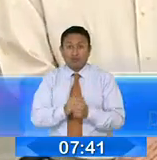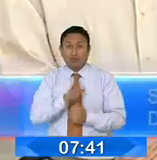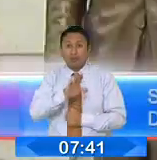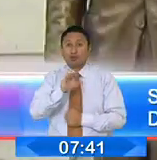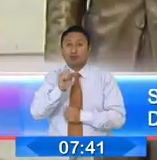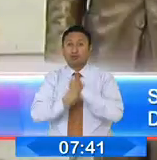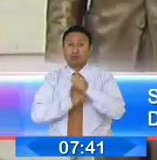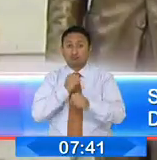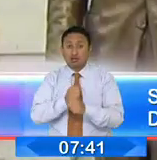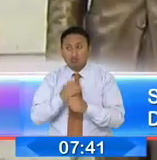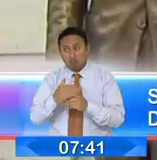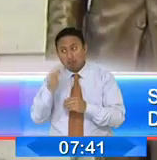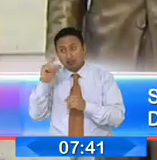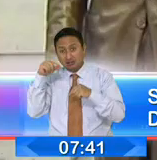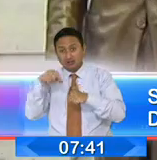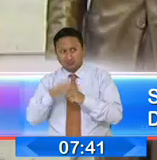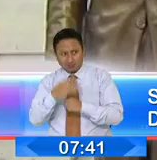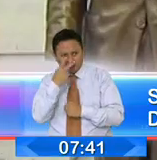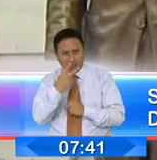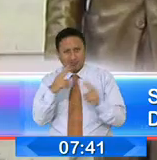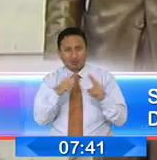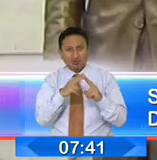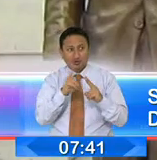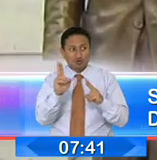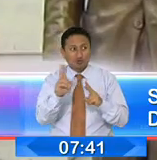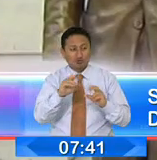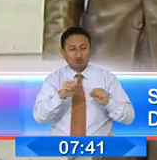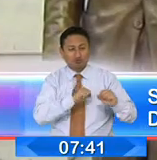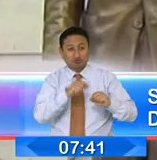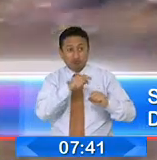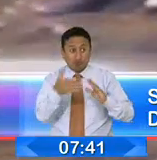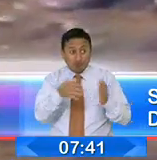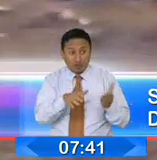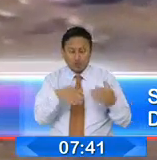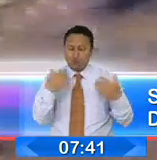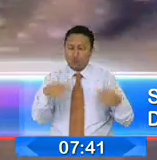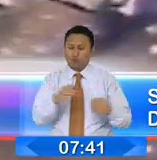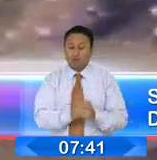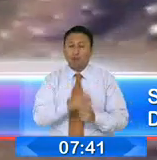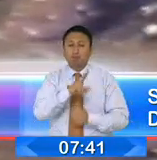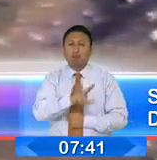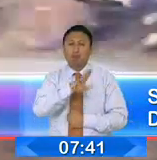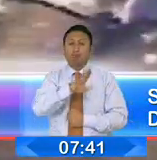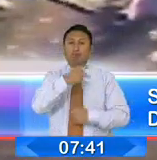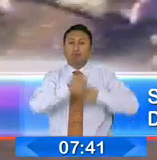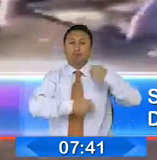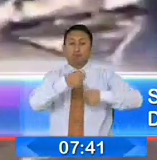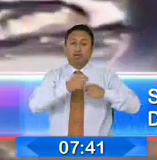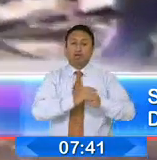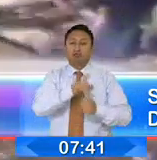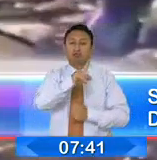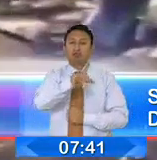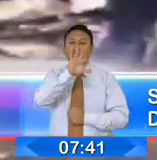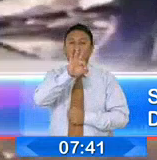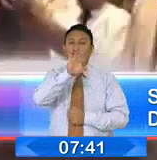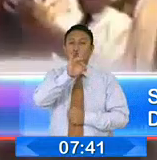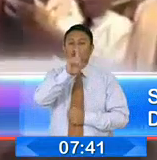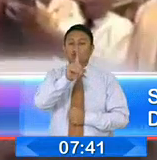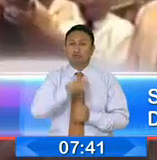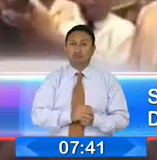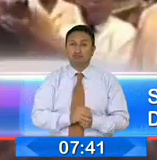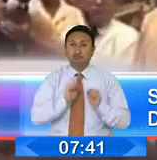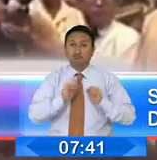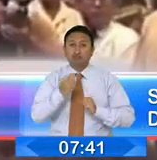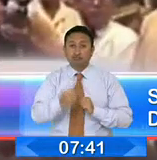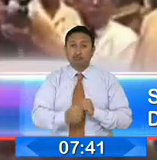edad, vivieron su historia y conocieron sobre su trágica muerte, el 24 de mayo de 1981. Las